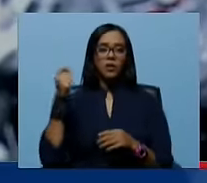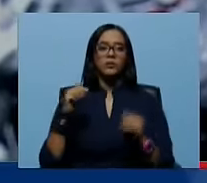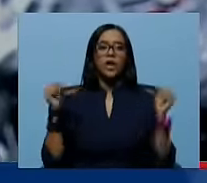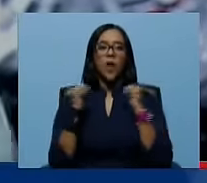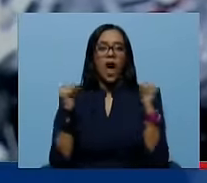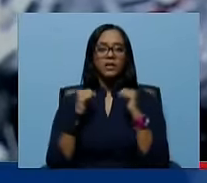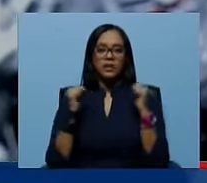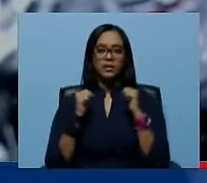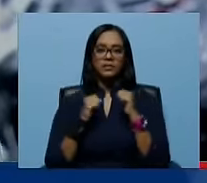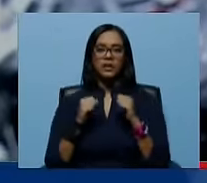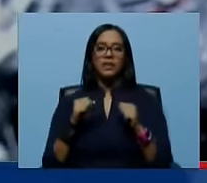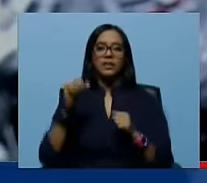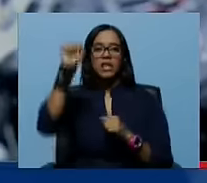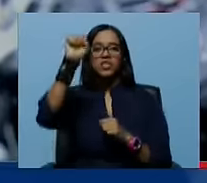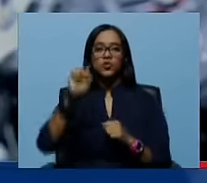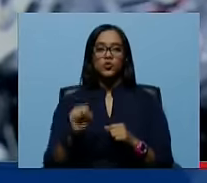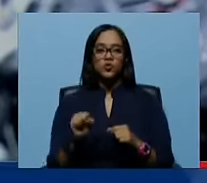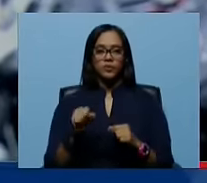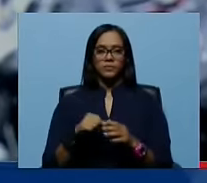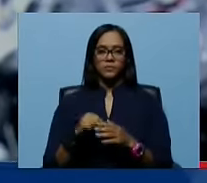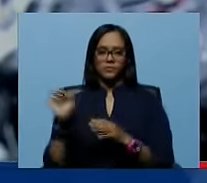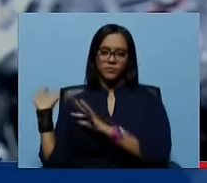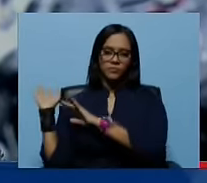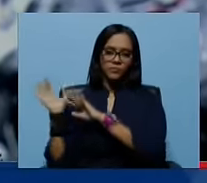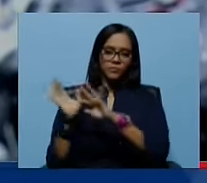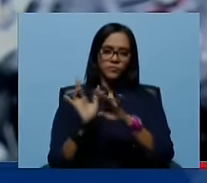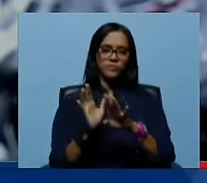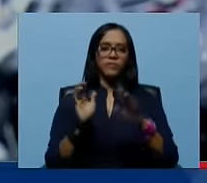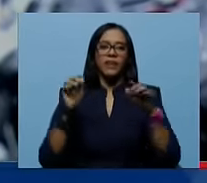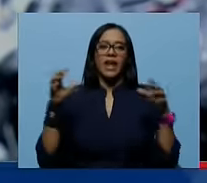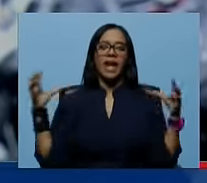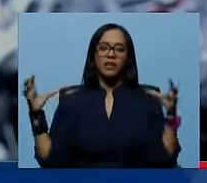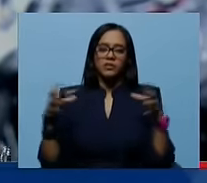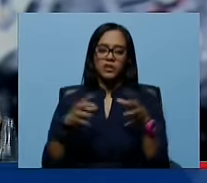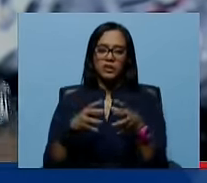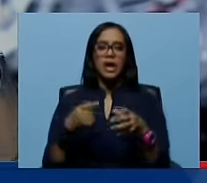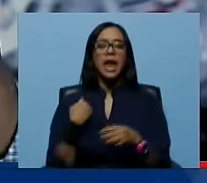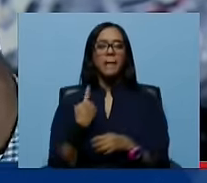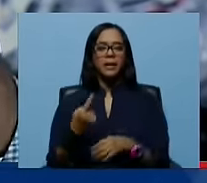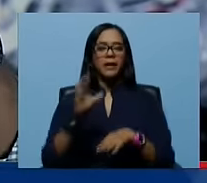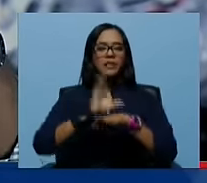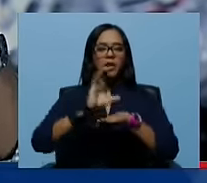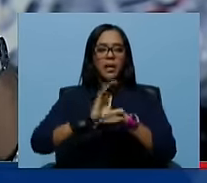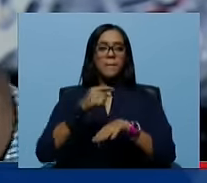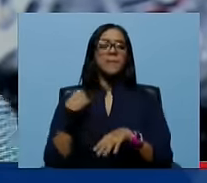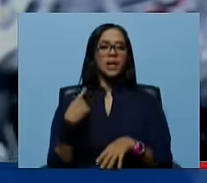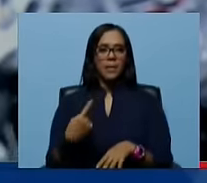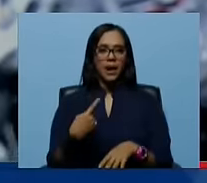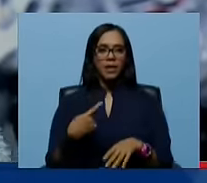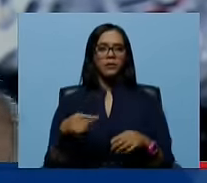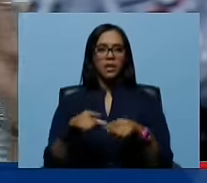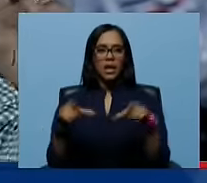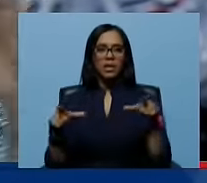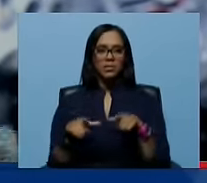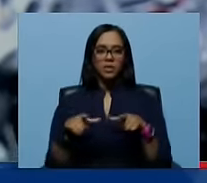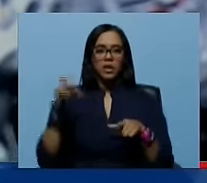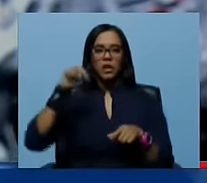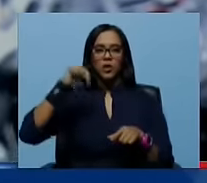Andes, del sur, a concentrarse en las principales ciudades primero de la zona norte